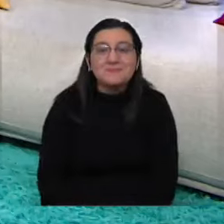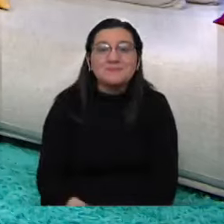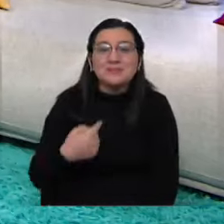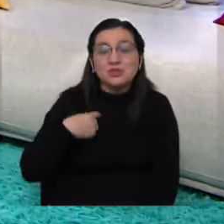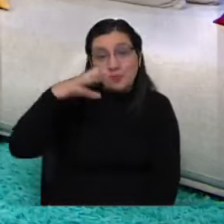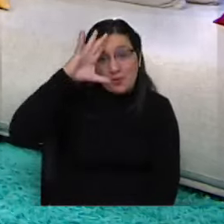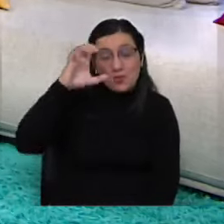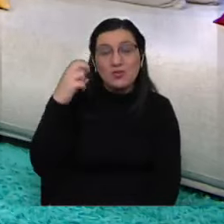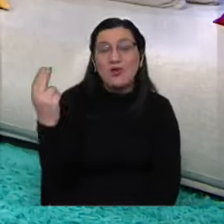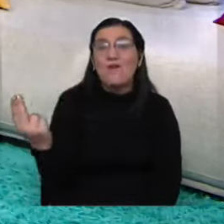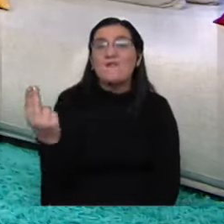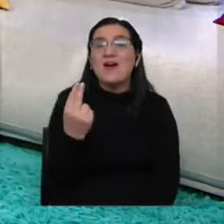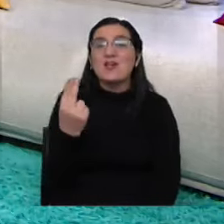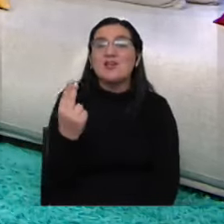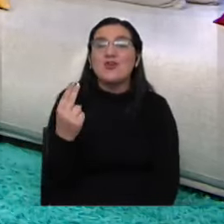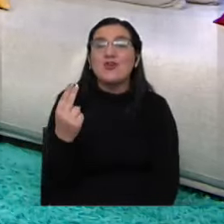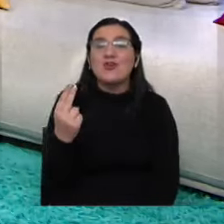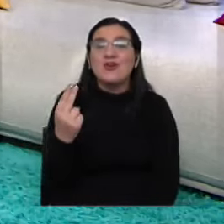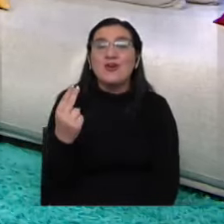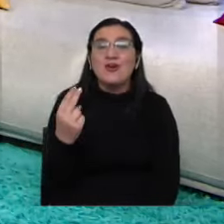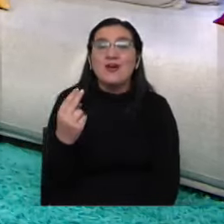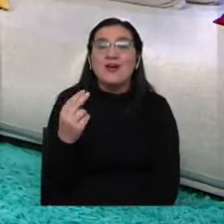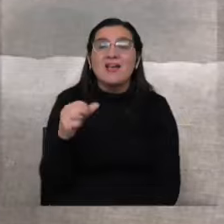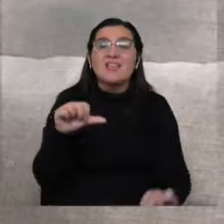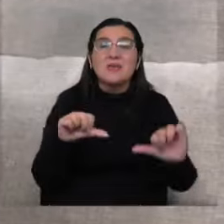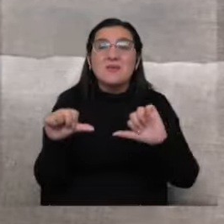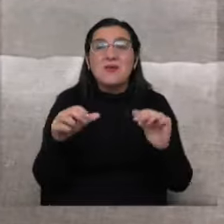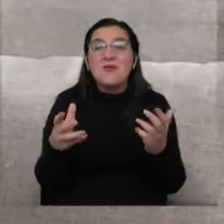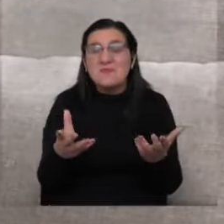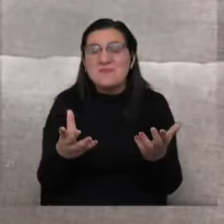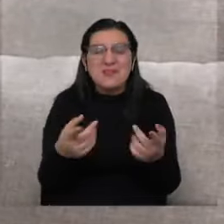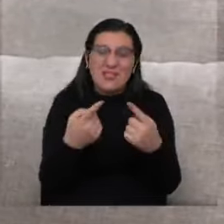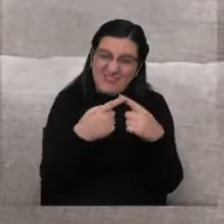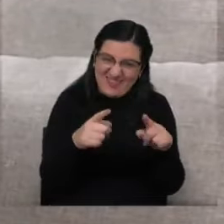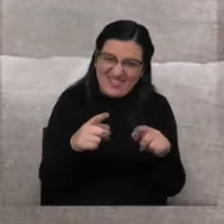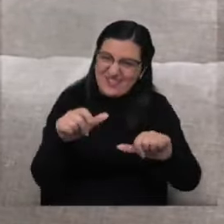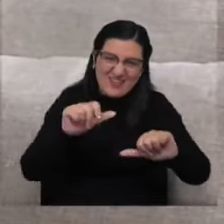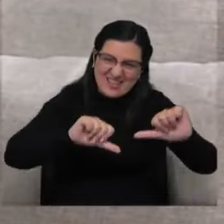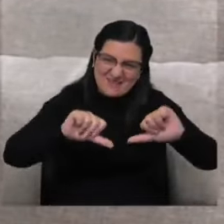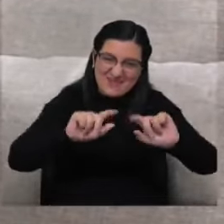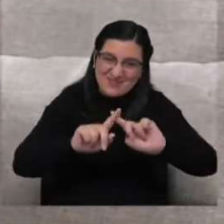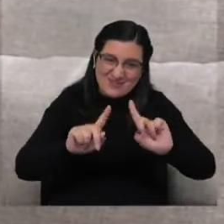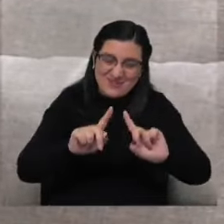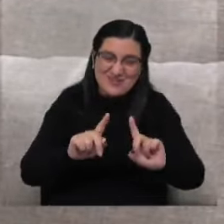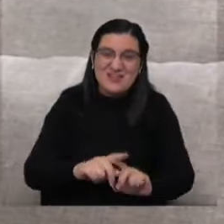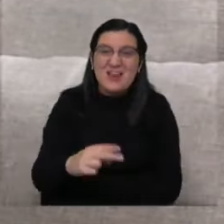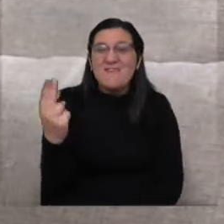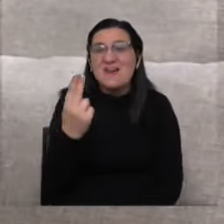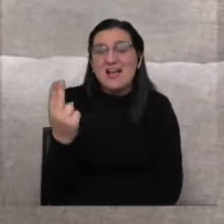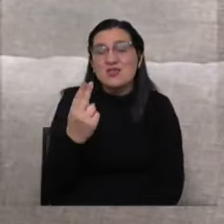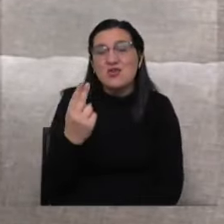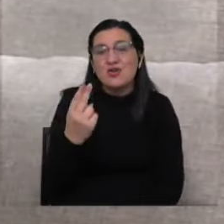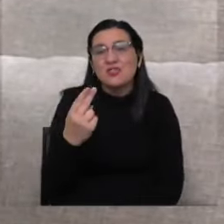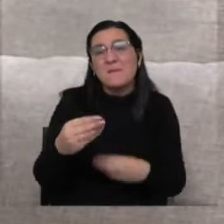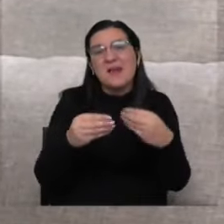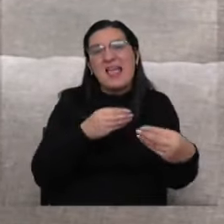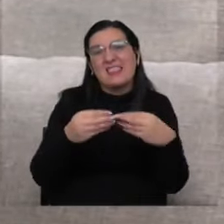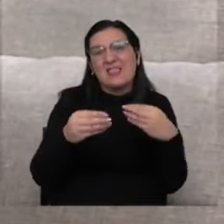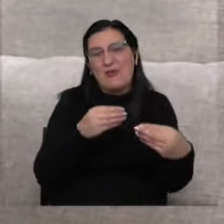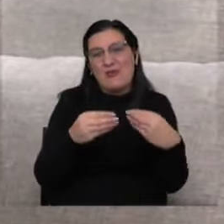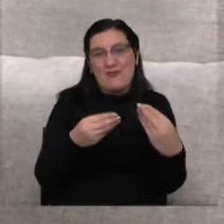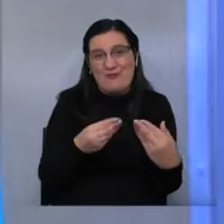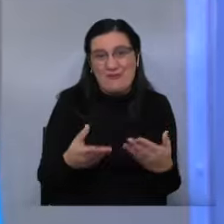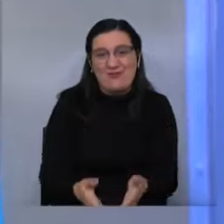baños químicos flor no s si vale Qué cosa difícil qué comp Cos fea baño químico eso es deporte extremo eso es una